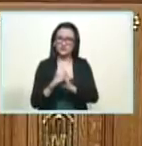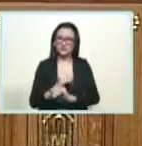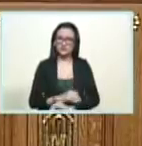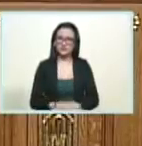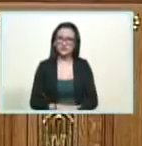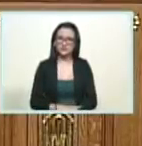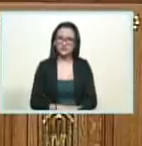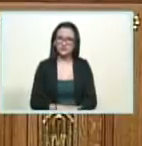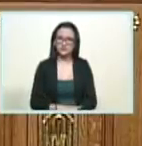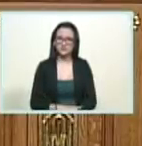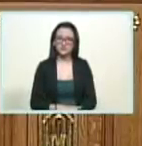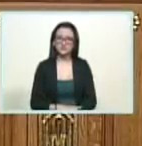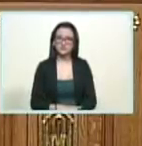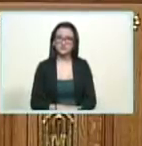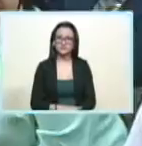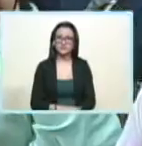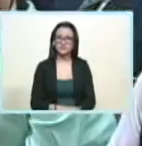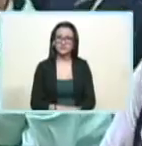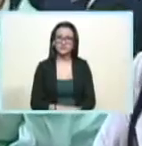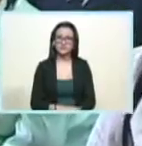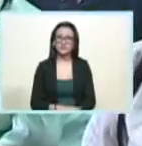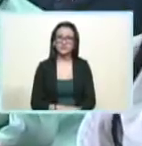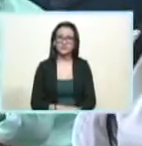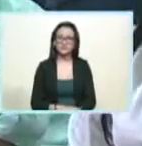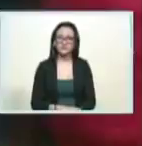que es la inmensa